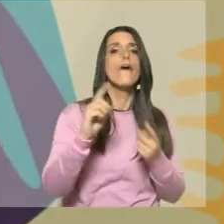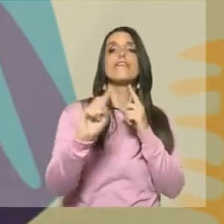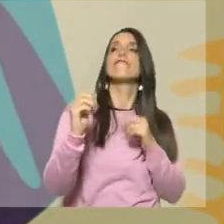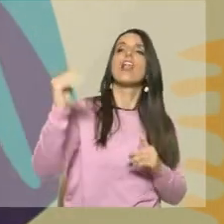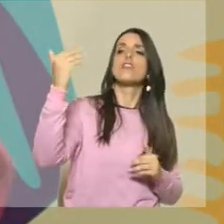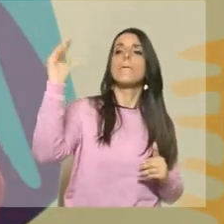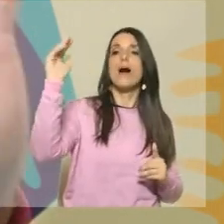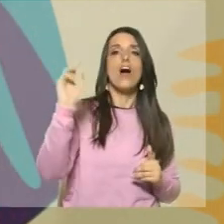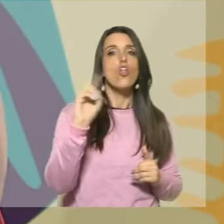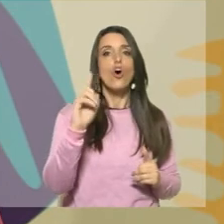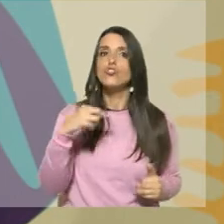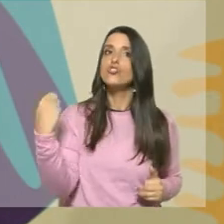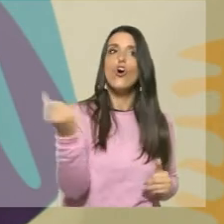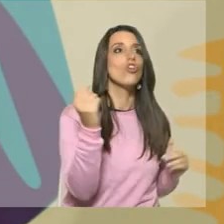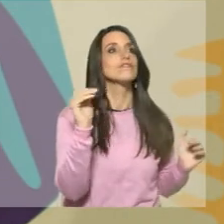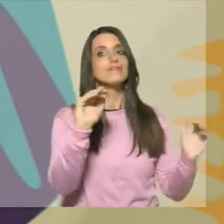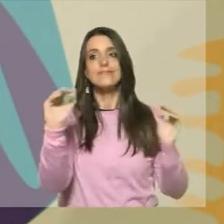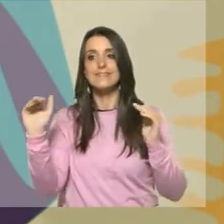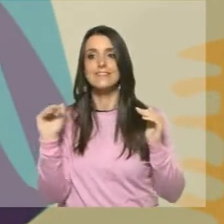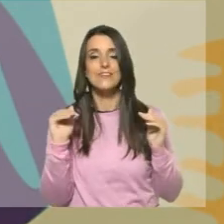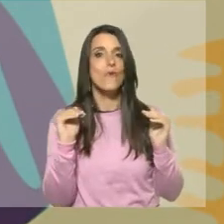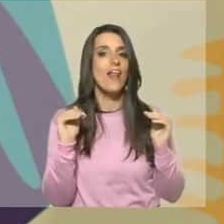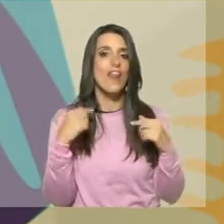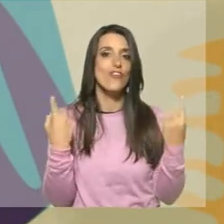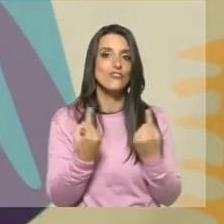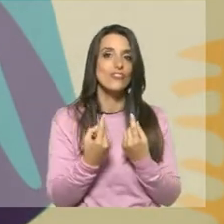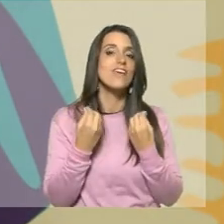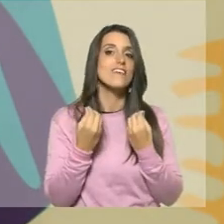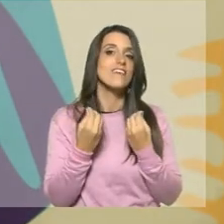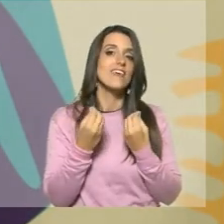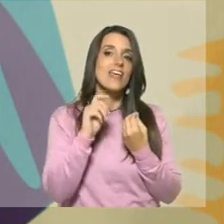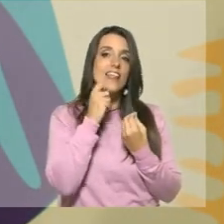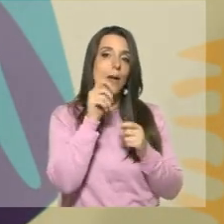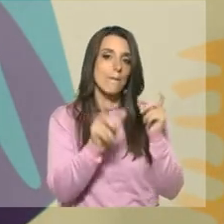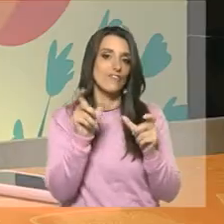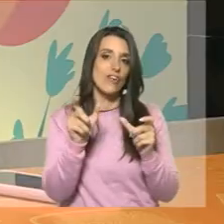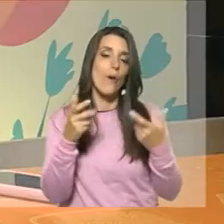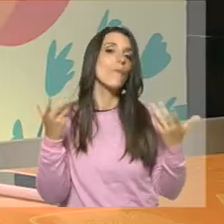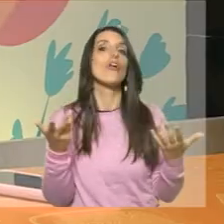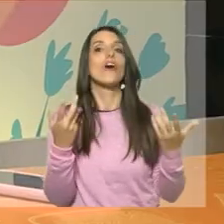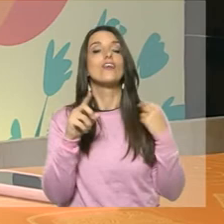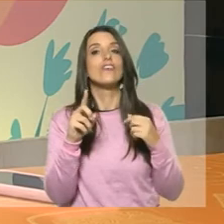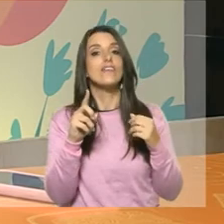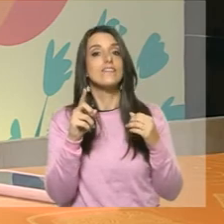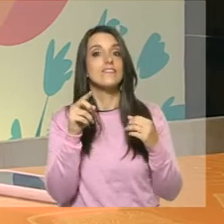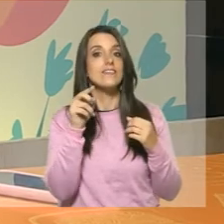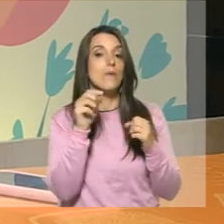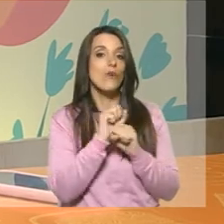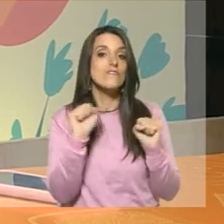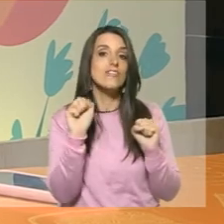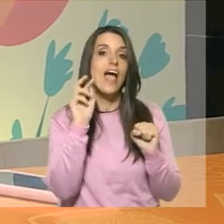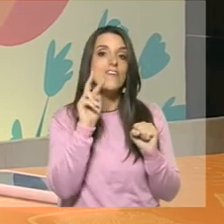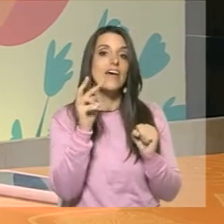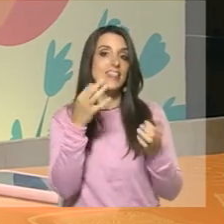diferentes a ellos. Hacemos que todo el mundo se sienta igual a nosotros y agasajamos a la gente. Bueno, así que es una linda posibilidad para ir a ver una linda